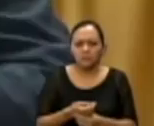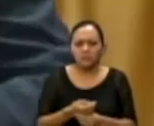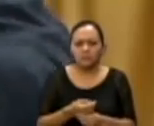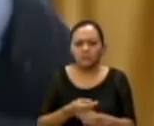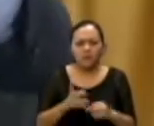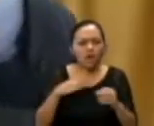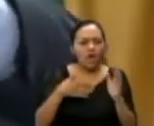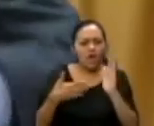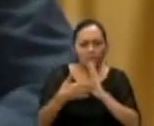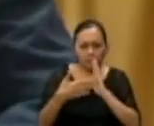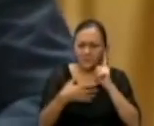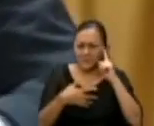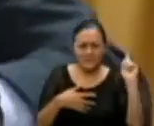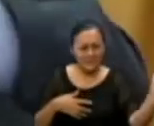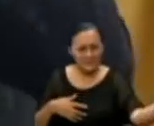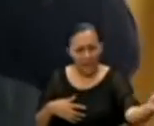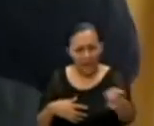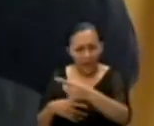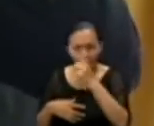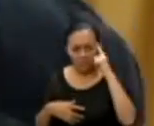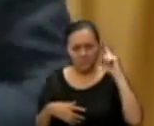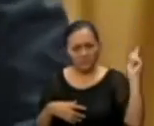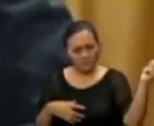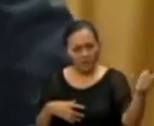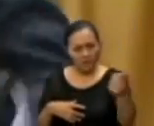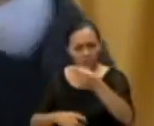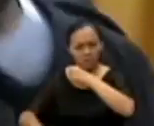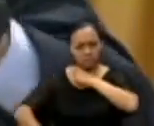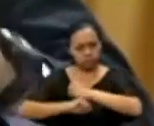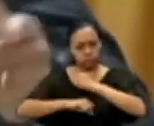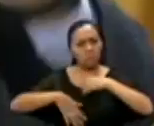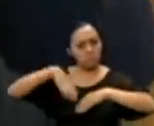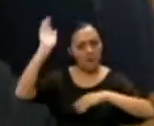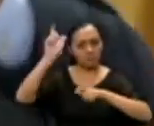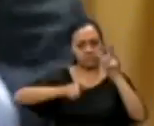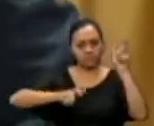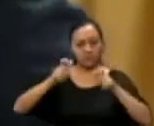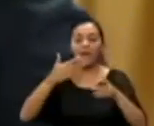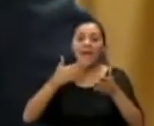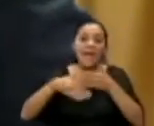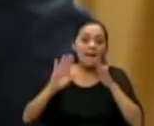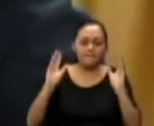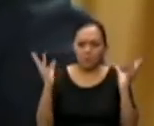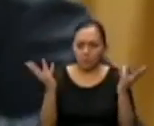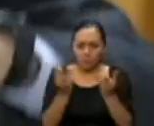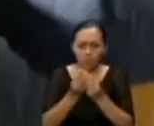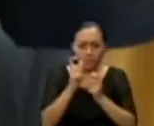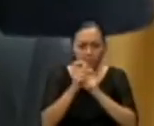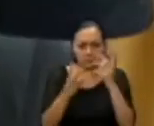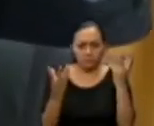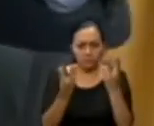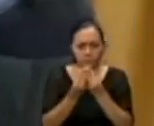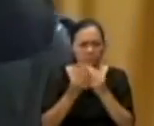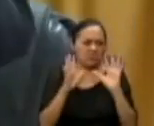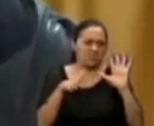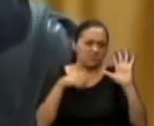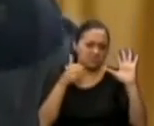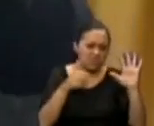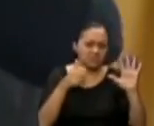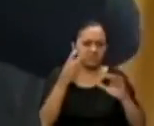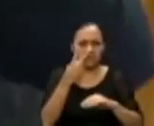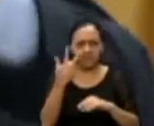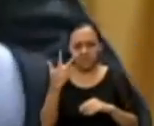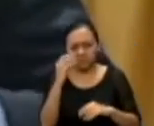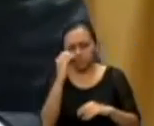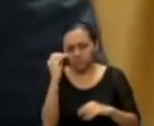la posición no sabe ustedes lo saben tenemos un inmenso apoyo popular pero incluso si no lo tuviera incluso si tuviéramos el 17 23 por